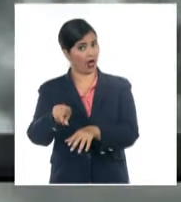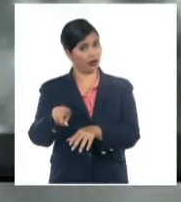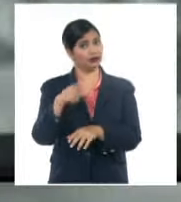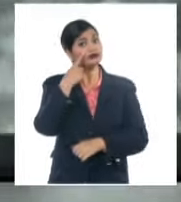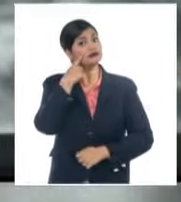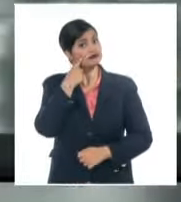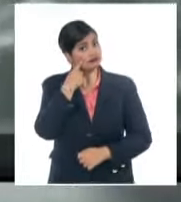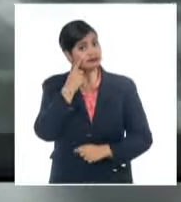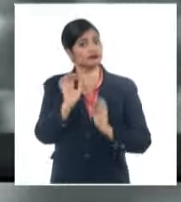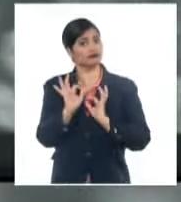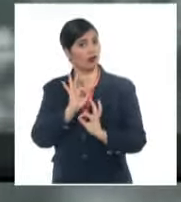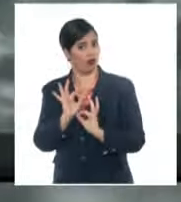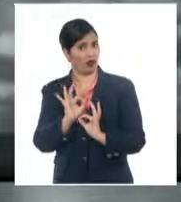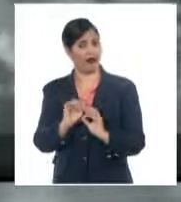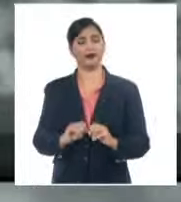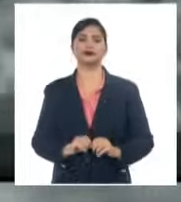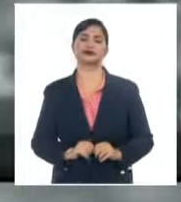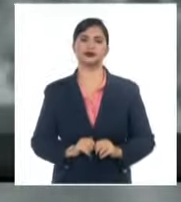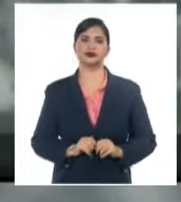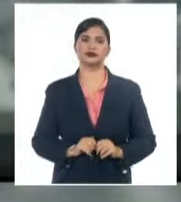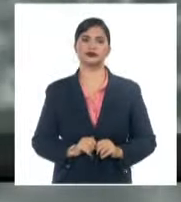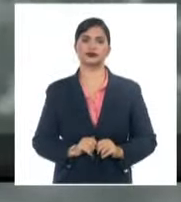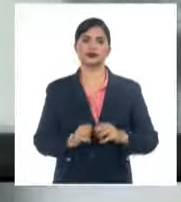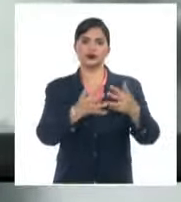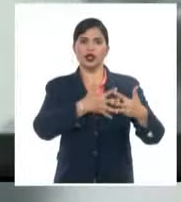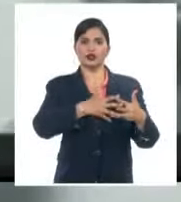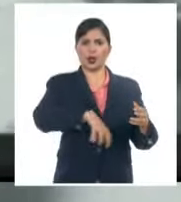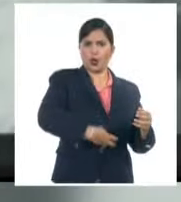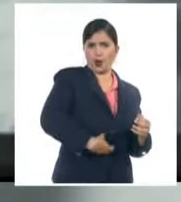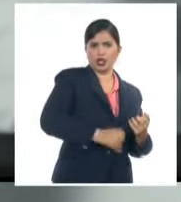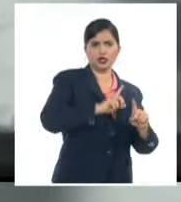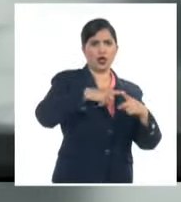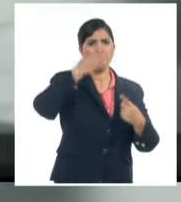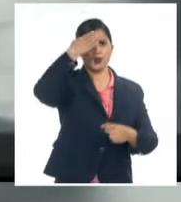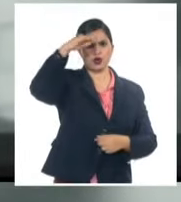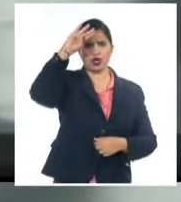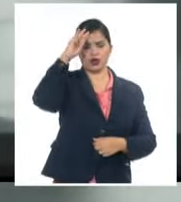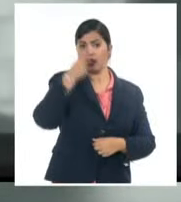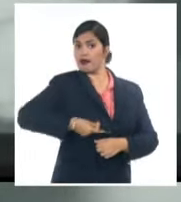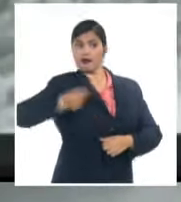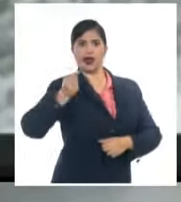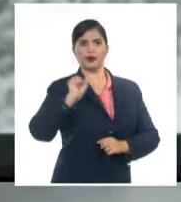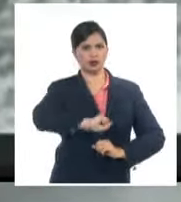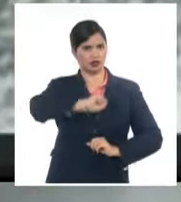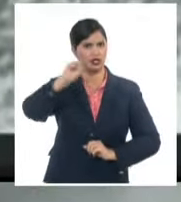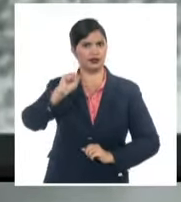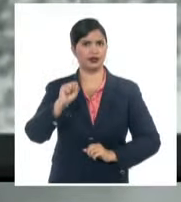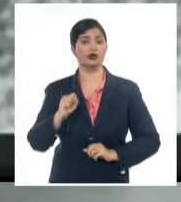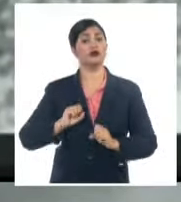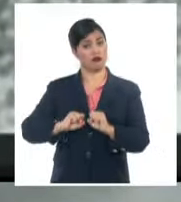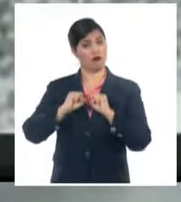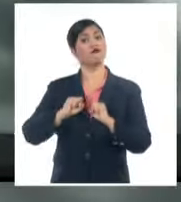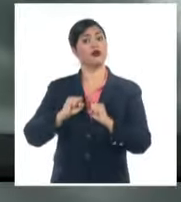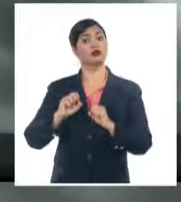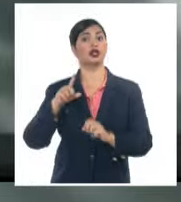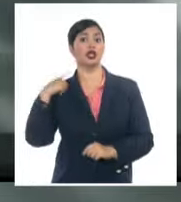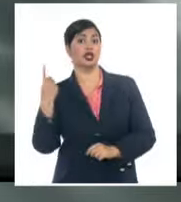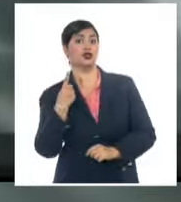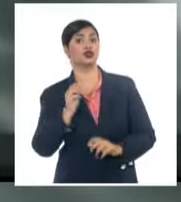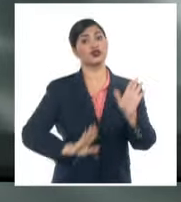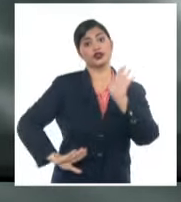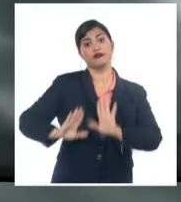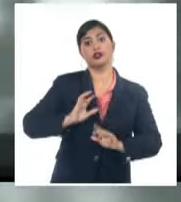aquí y que hayamos hecho una revolución socialista en las propias narices de los Estados Unidos. Y que esa